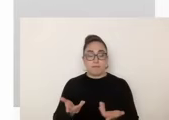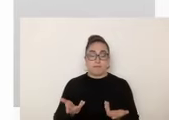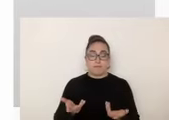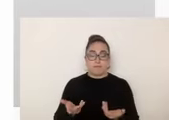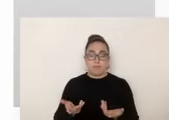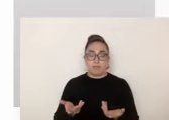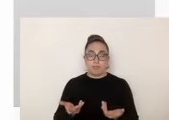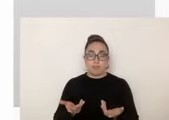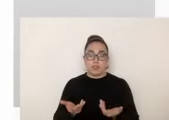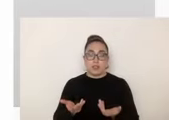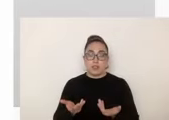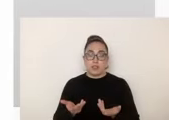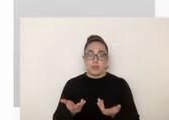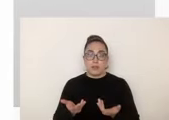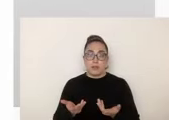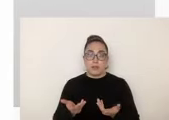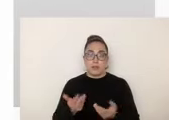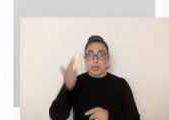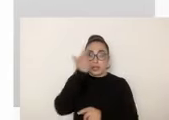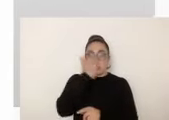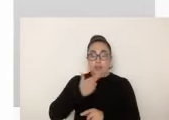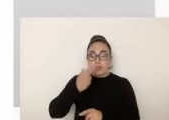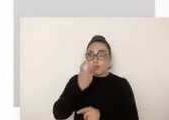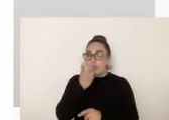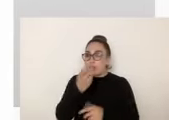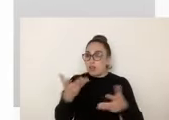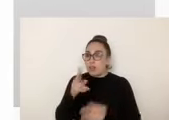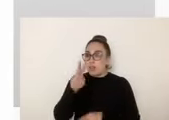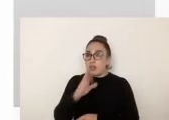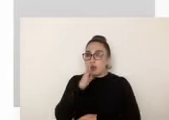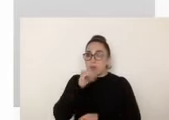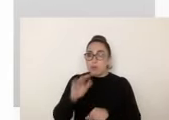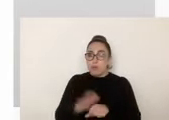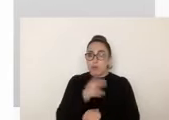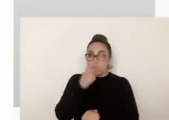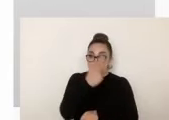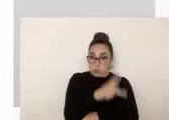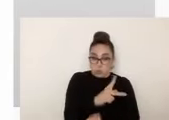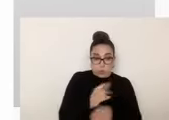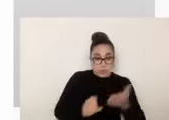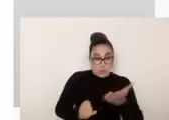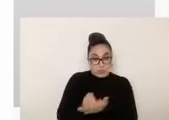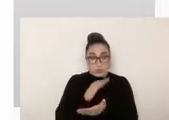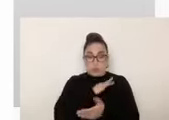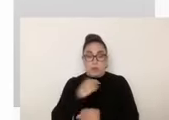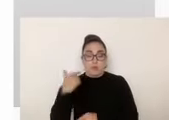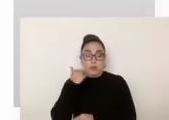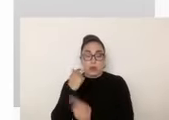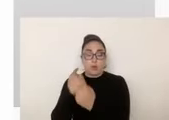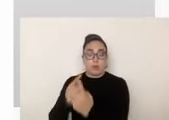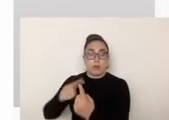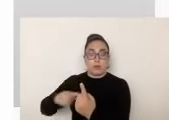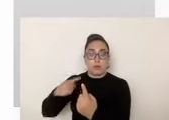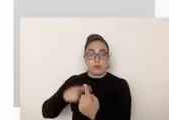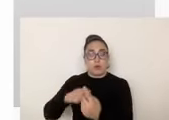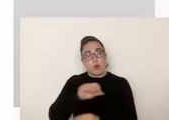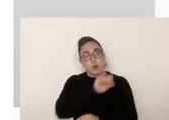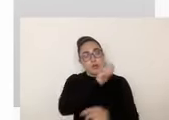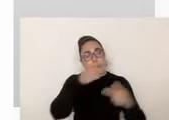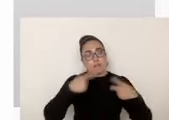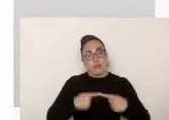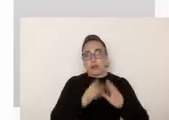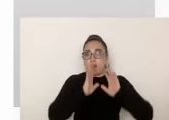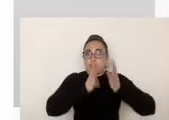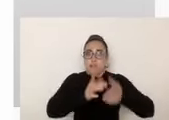Desde el punto de vista deontológico no puedes hacerlo porque una conducta tuya está matando a una persona, mientras que el otro simplemente dejar que el destino siga. Desde el punto de